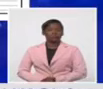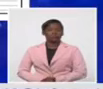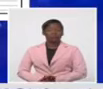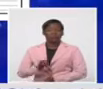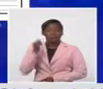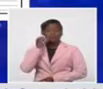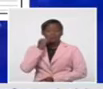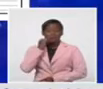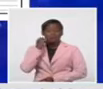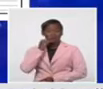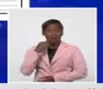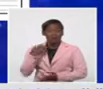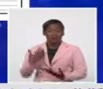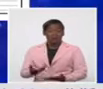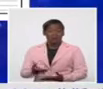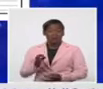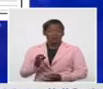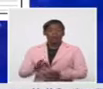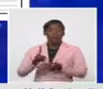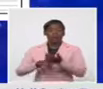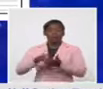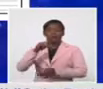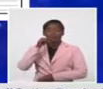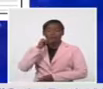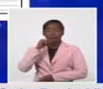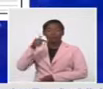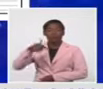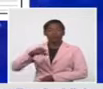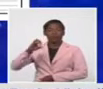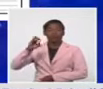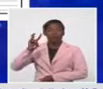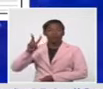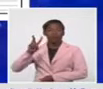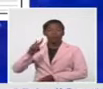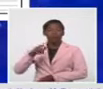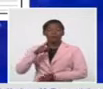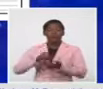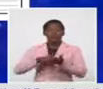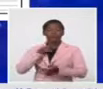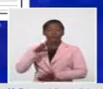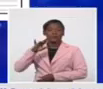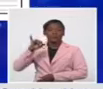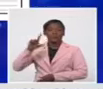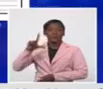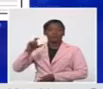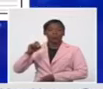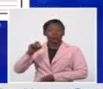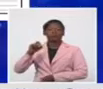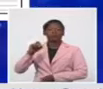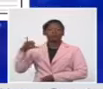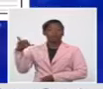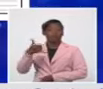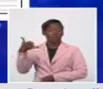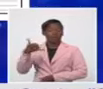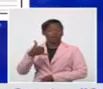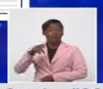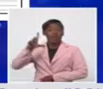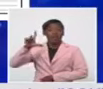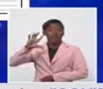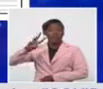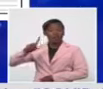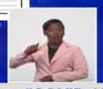Betancur, Jovellanos, Perico, Jagüey Grande y Limonar, que son los municipios con